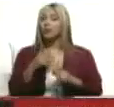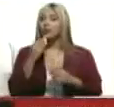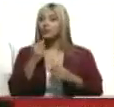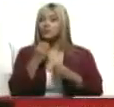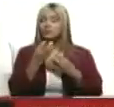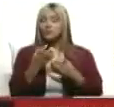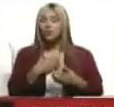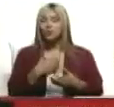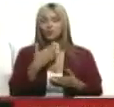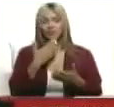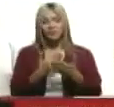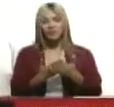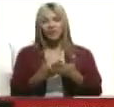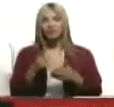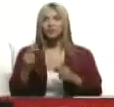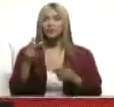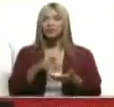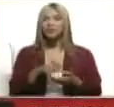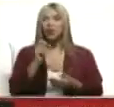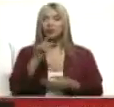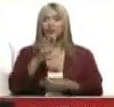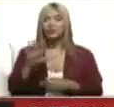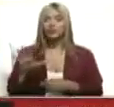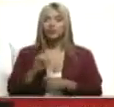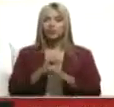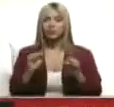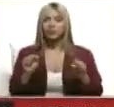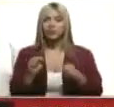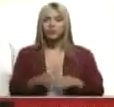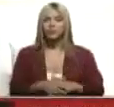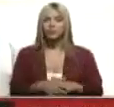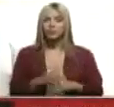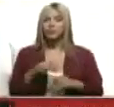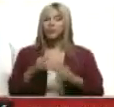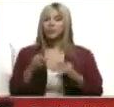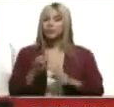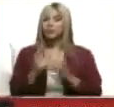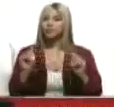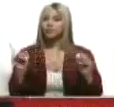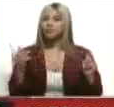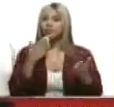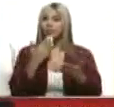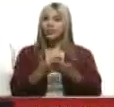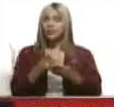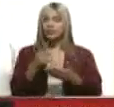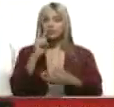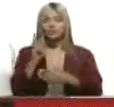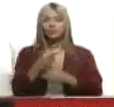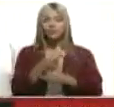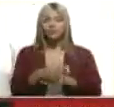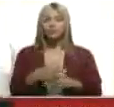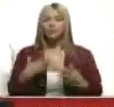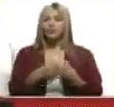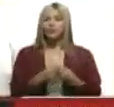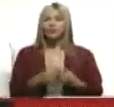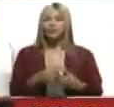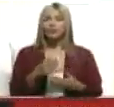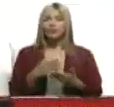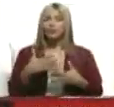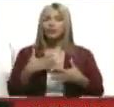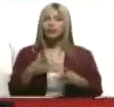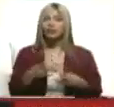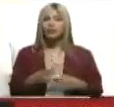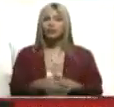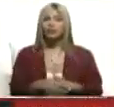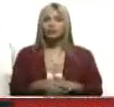ser. Gracias, viceministro, por habernos acompañado, amigos. 11:55 minutos de la mañana. Nosotros también nos despedimos. Gracias a ustedes por su sintonía, por habernos acompañado. Mira, sería interesante